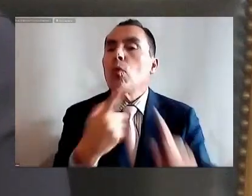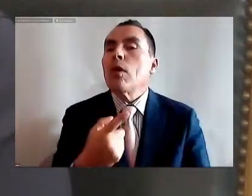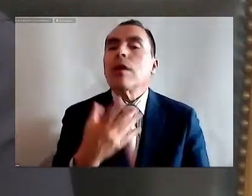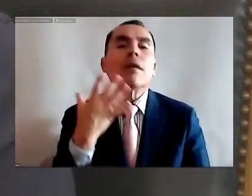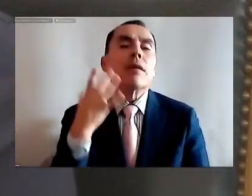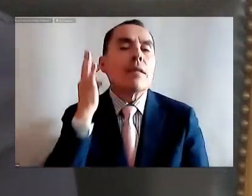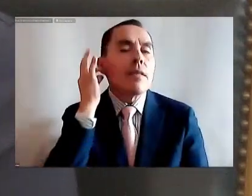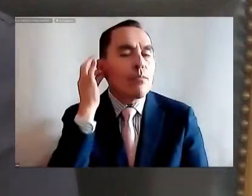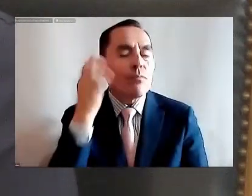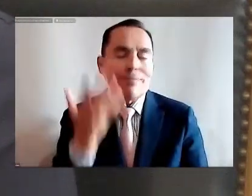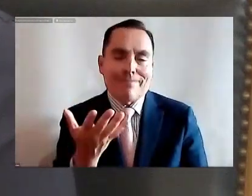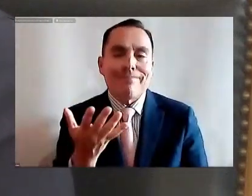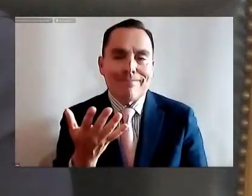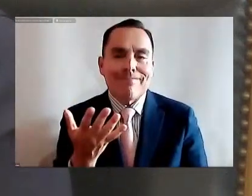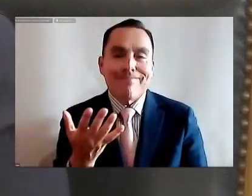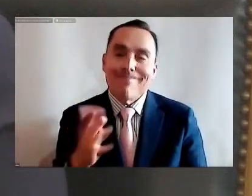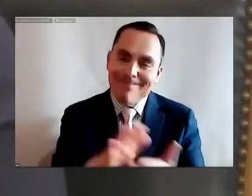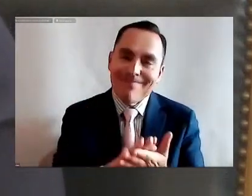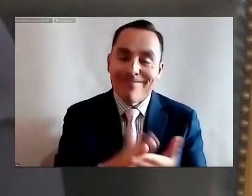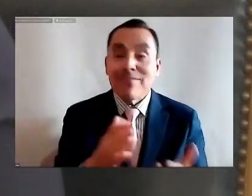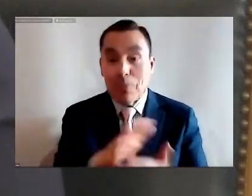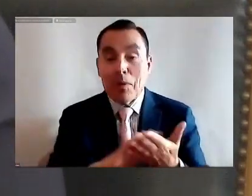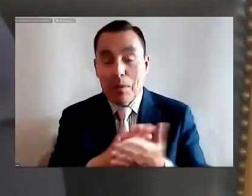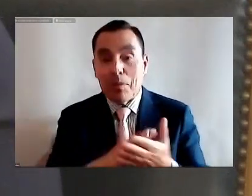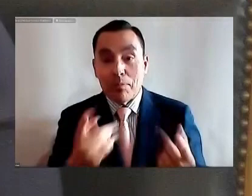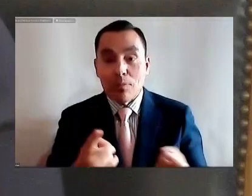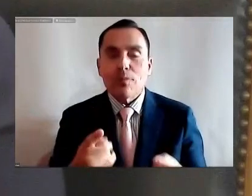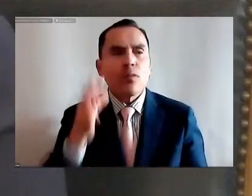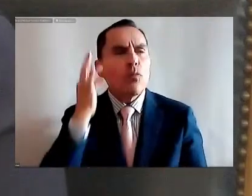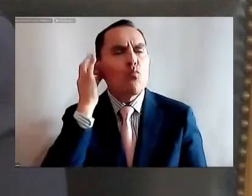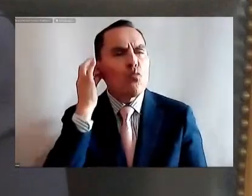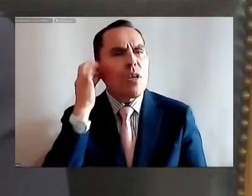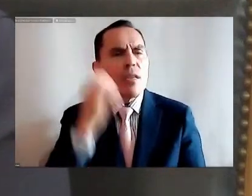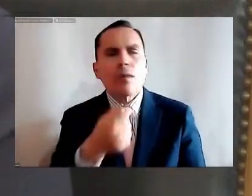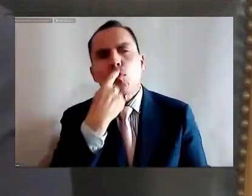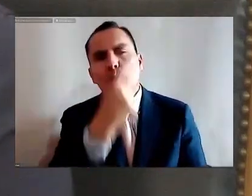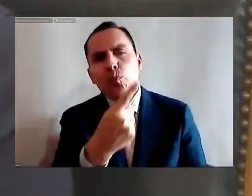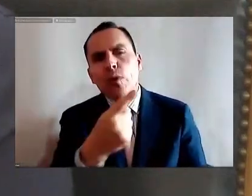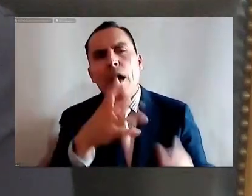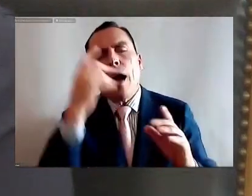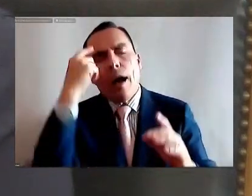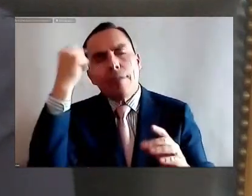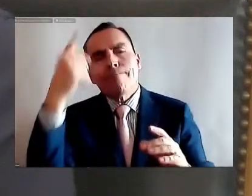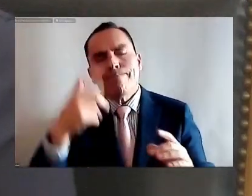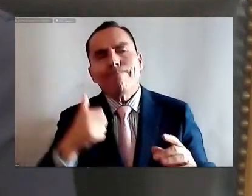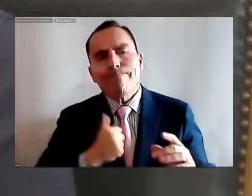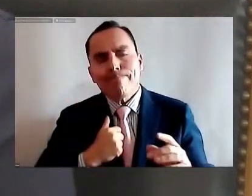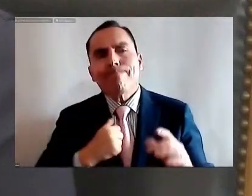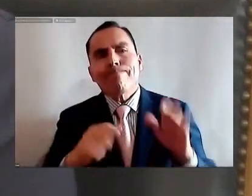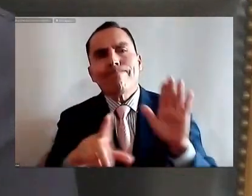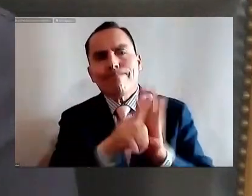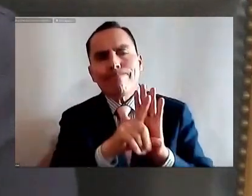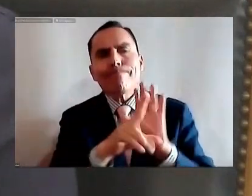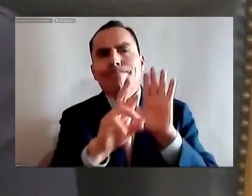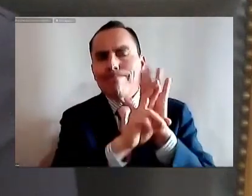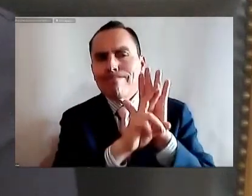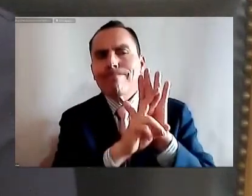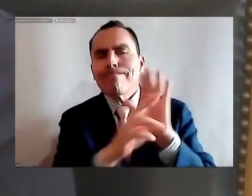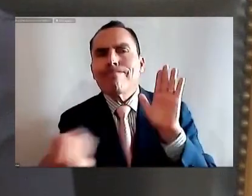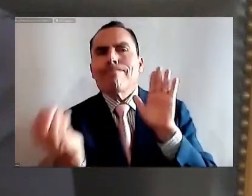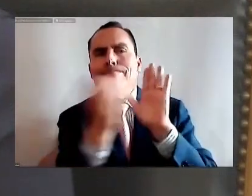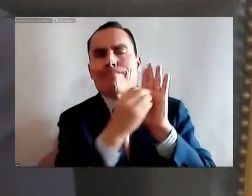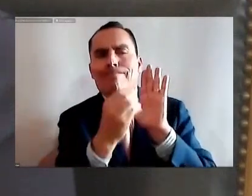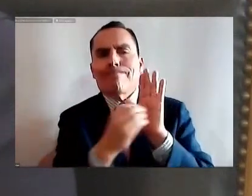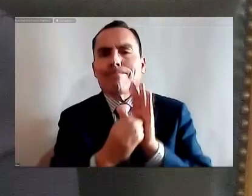poder identificar las implicancias, las reglas, las prácticas que de lo contrario parecerían neutrales